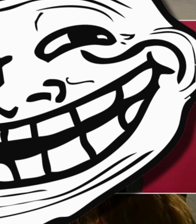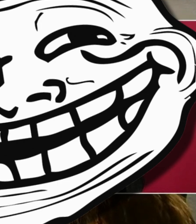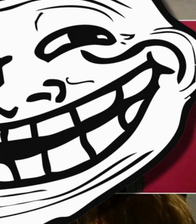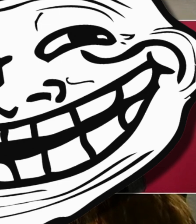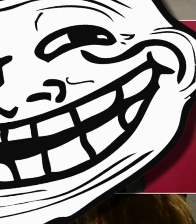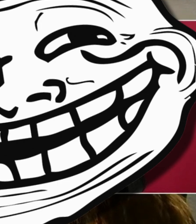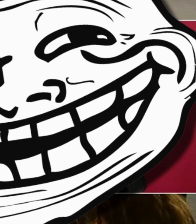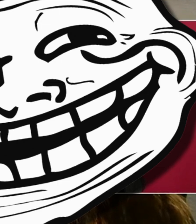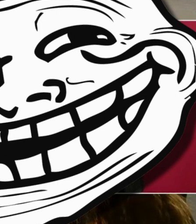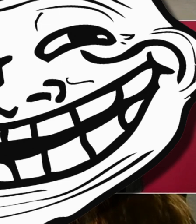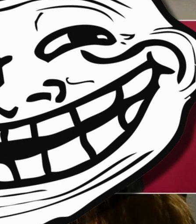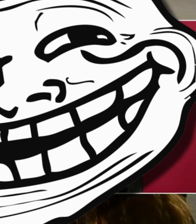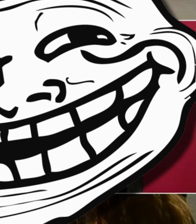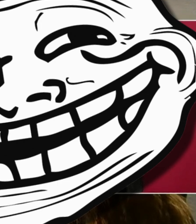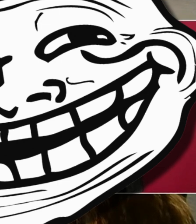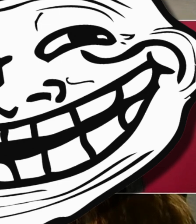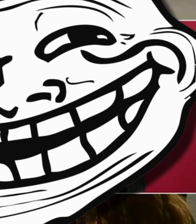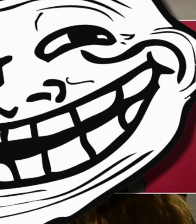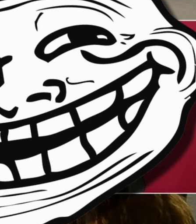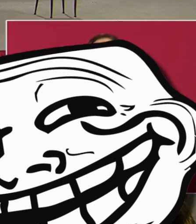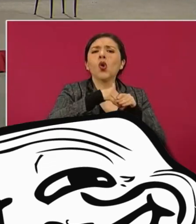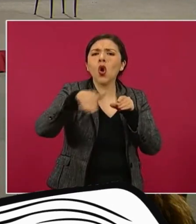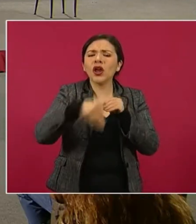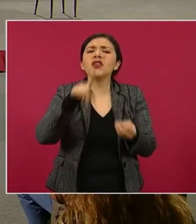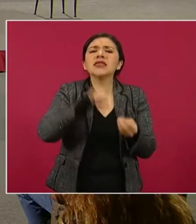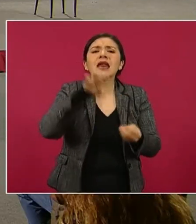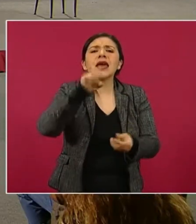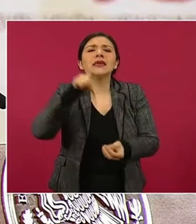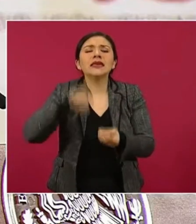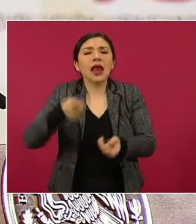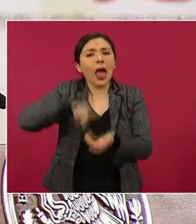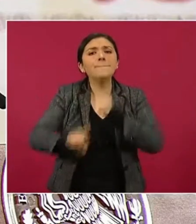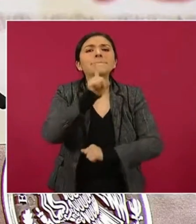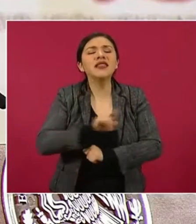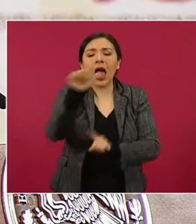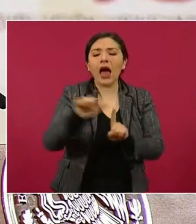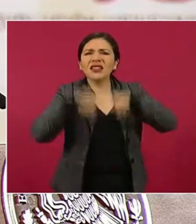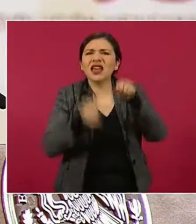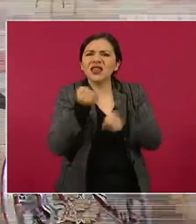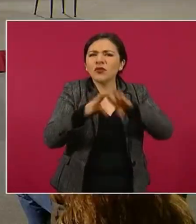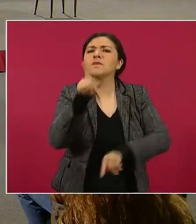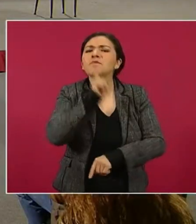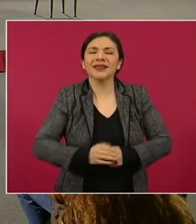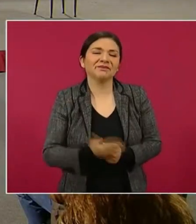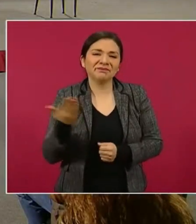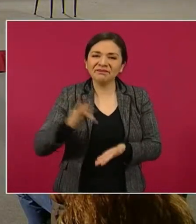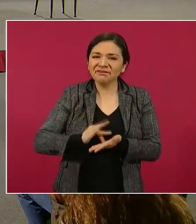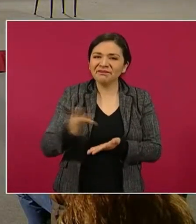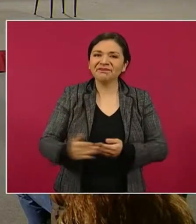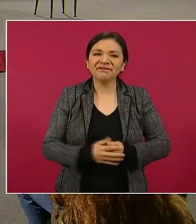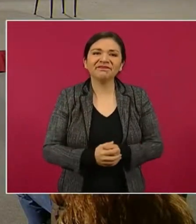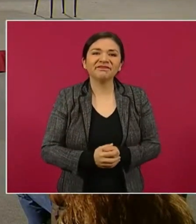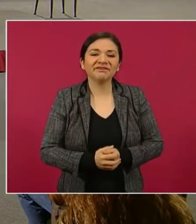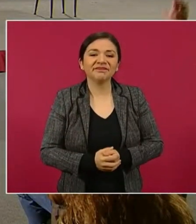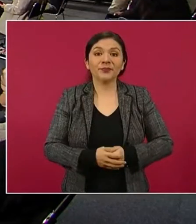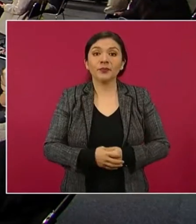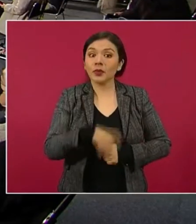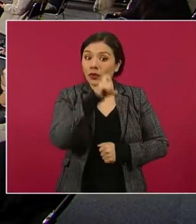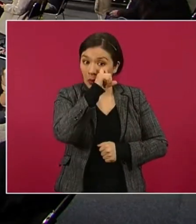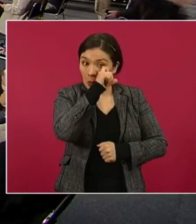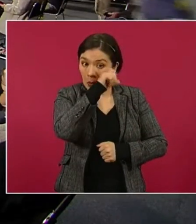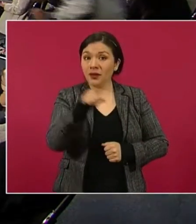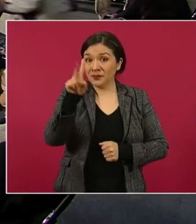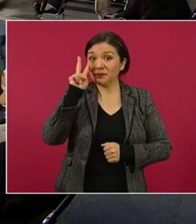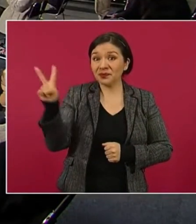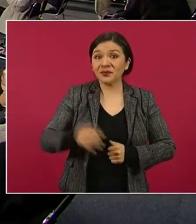Twitter, QEQ, mentiras, y al correo, ¿Quién es quién en las mentiras? @gmail.com. Muchas gracias, presidente. Esa niña tiene algo malo.